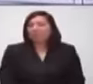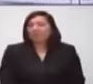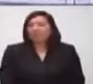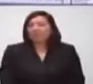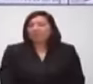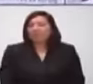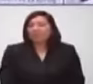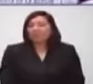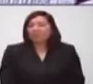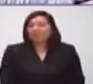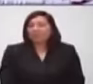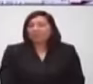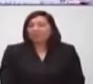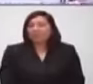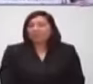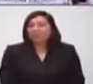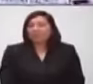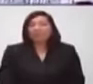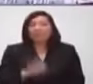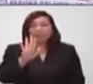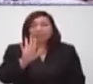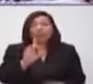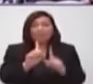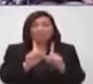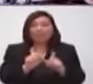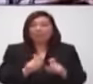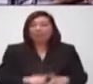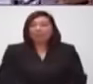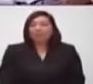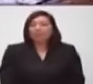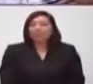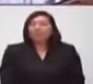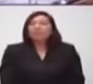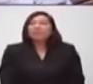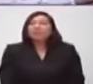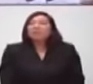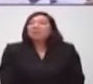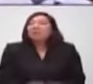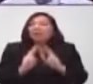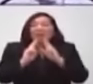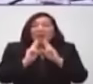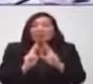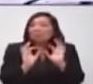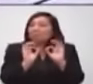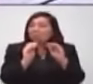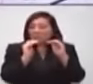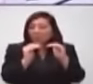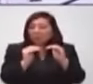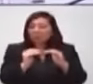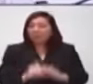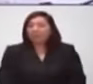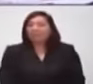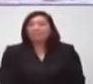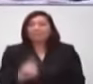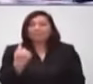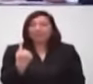demasiado en esta sesión. Cinco preguntas puntuales, señor alcalde, que me gustaría también que sean respondidas puntualmente.